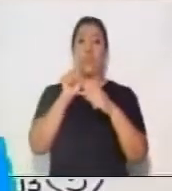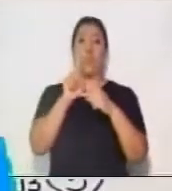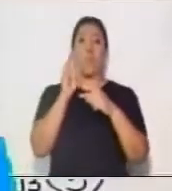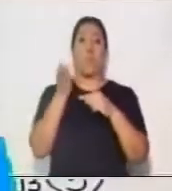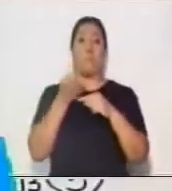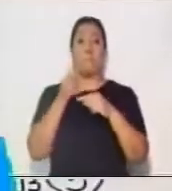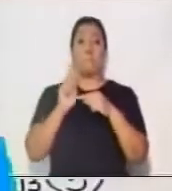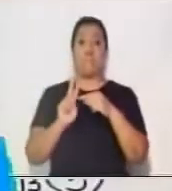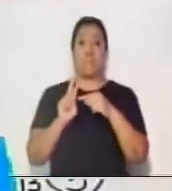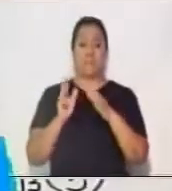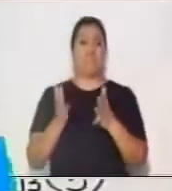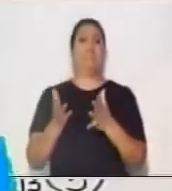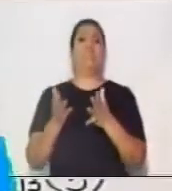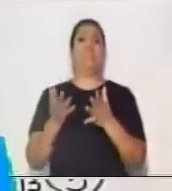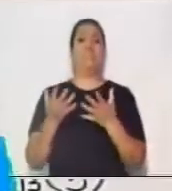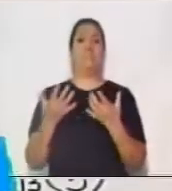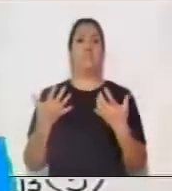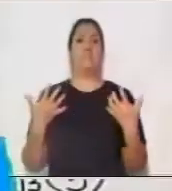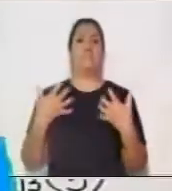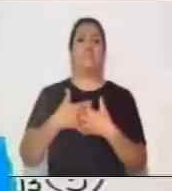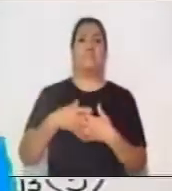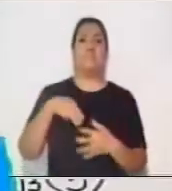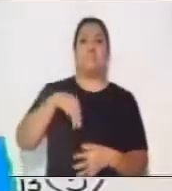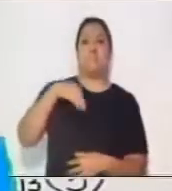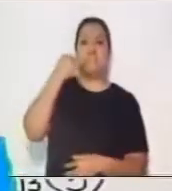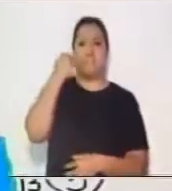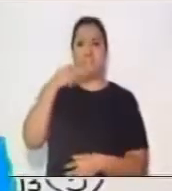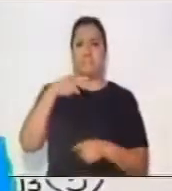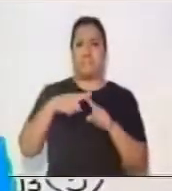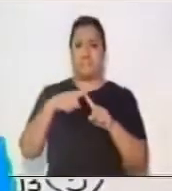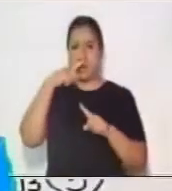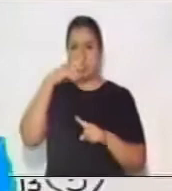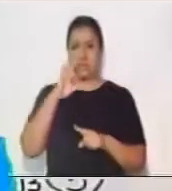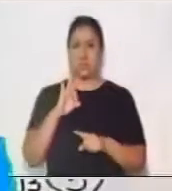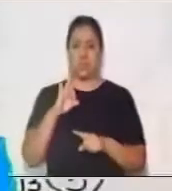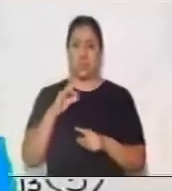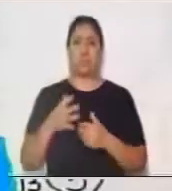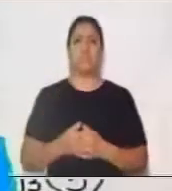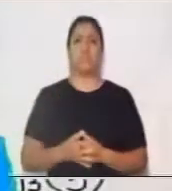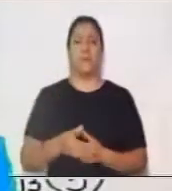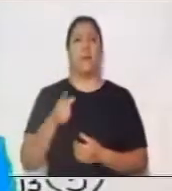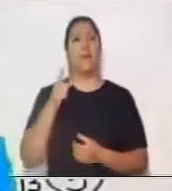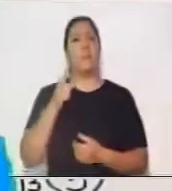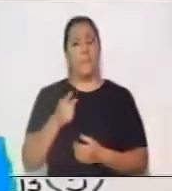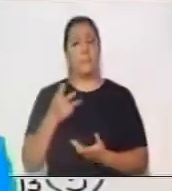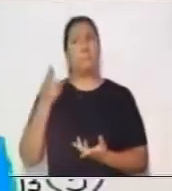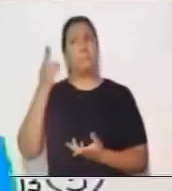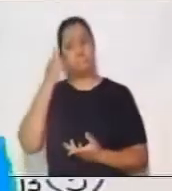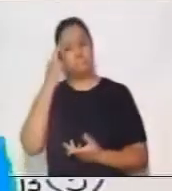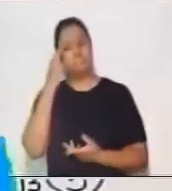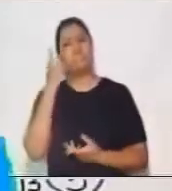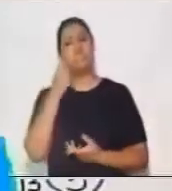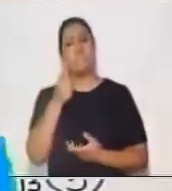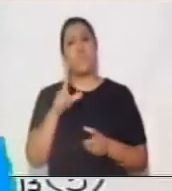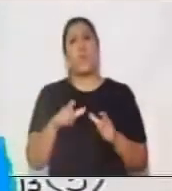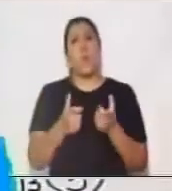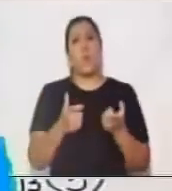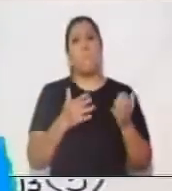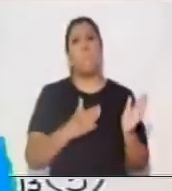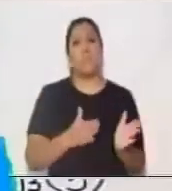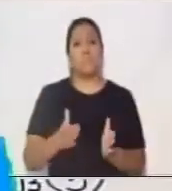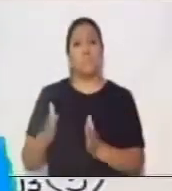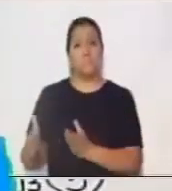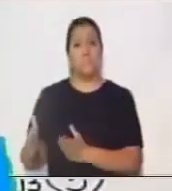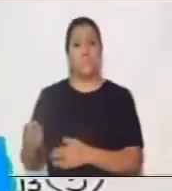¿Te perdí? Esto está horrendo. No sé cómo me pude comprar este vestido. ¡Qué blusa! ¡Qué cosa tan fea! ¡Ma! ¡Sí!